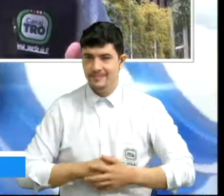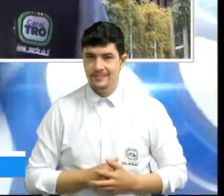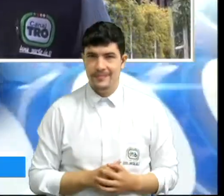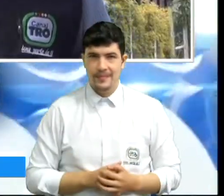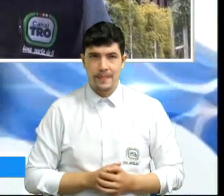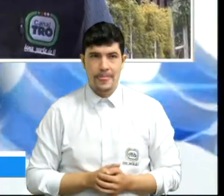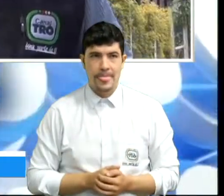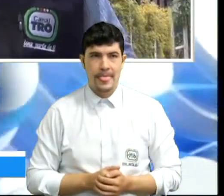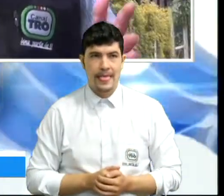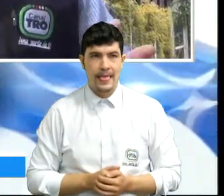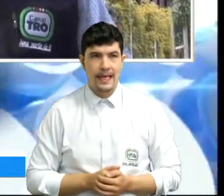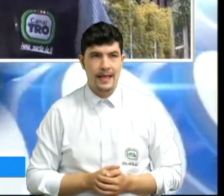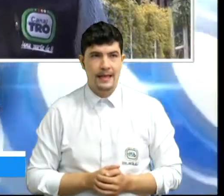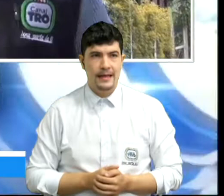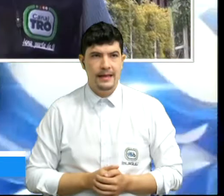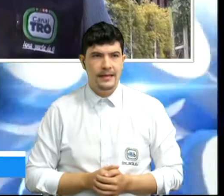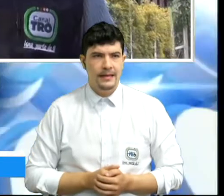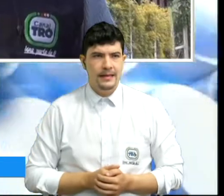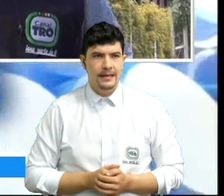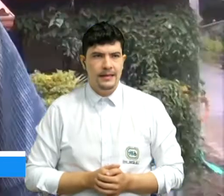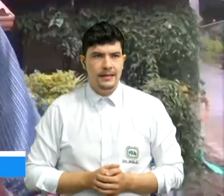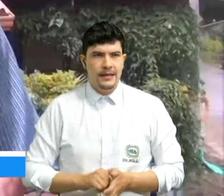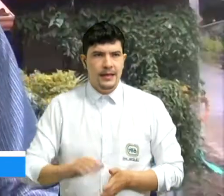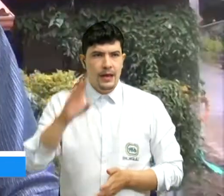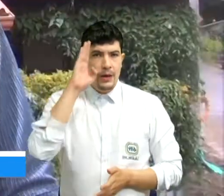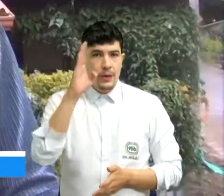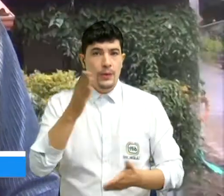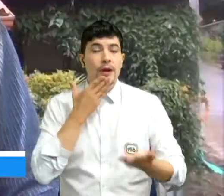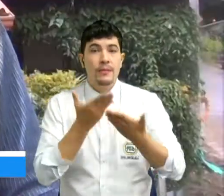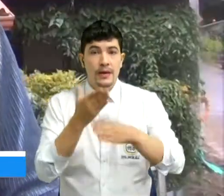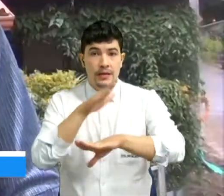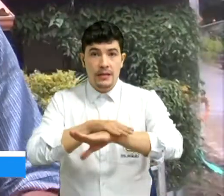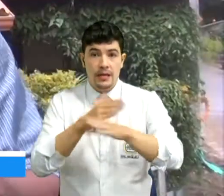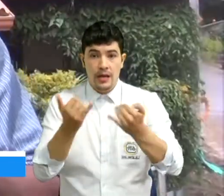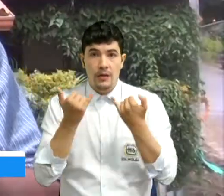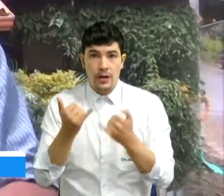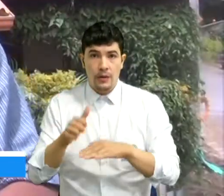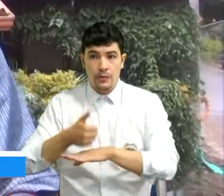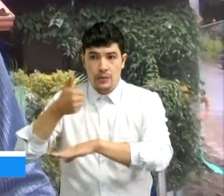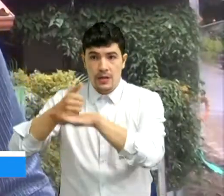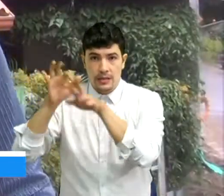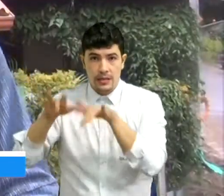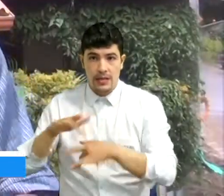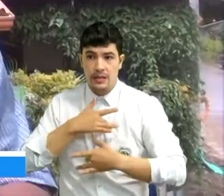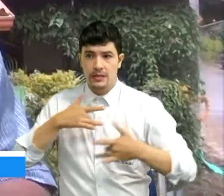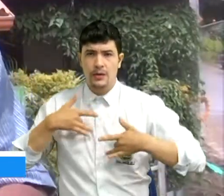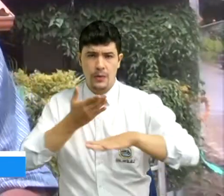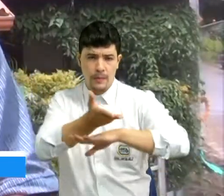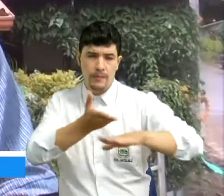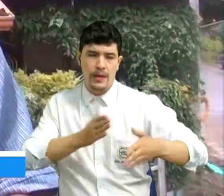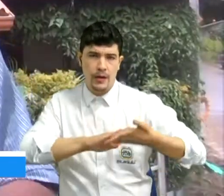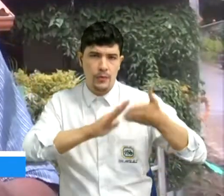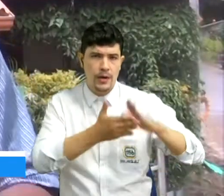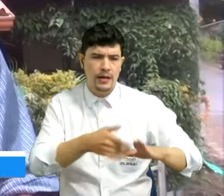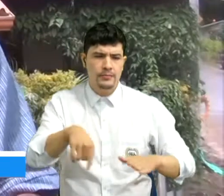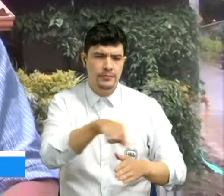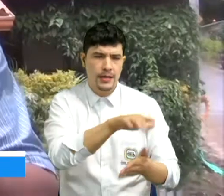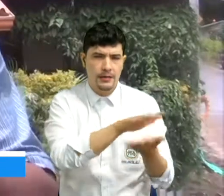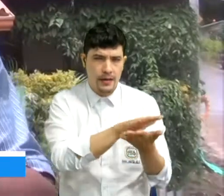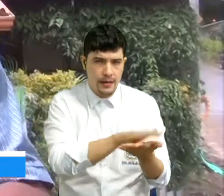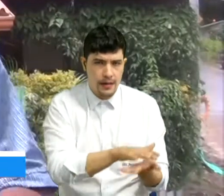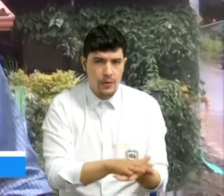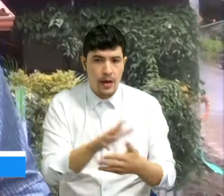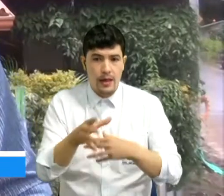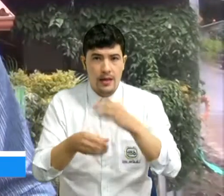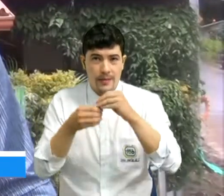muy buenas tardes las autoridades en este municipio le piden calma a sus habitantes y resaltan el trabajo de los puestos de control donde se logró